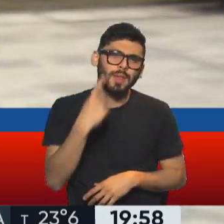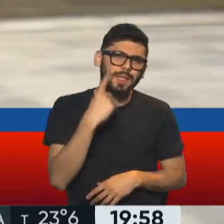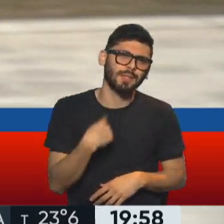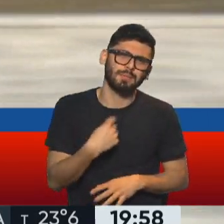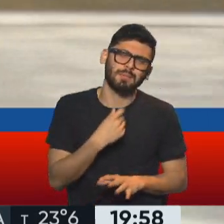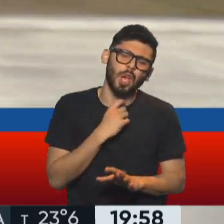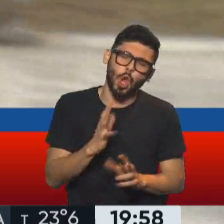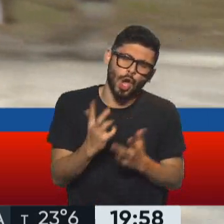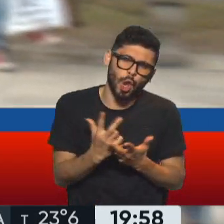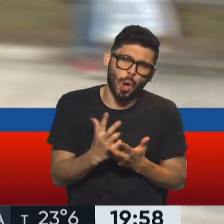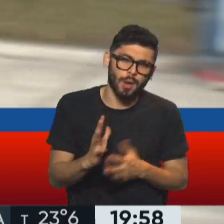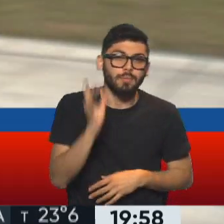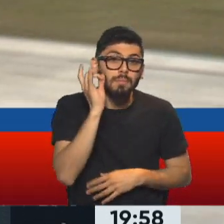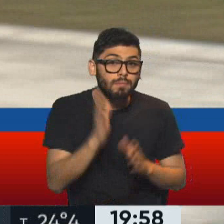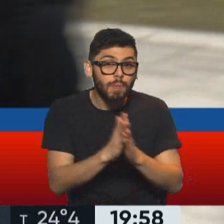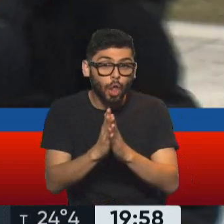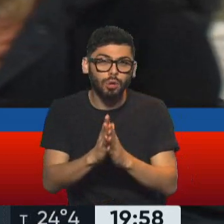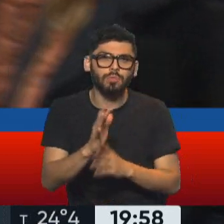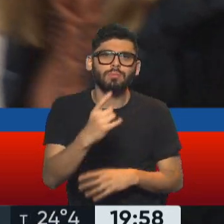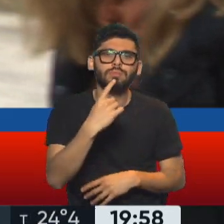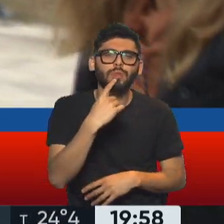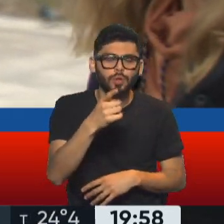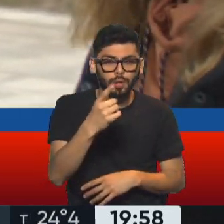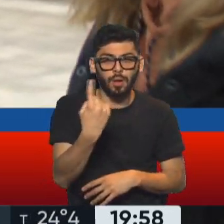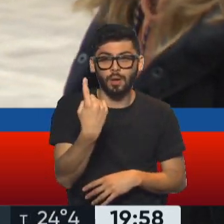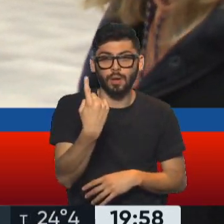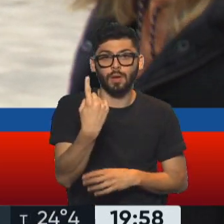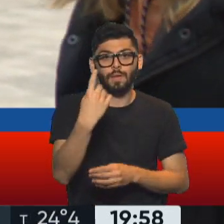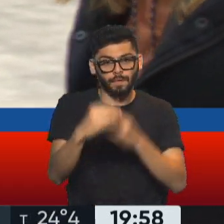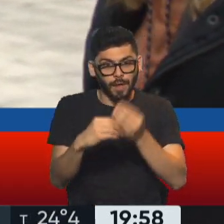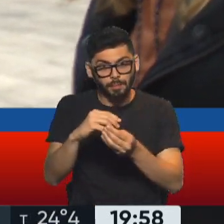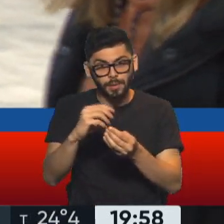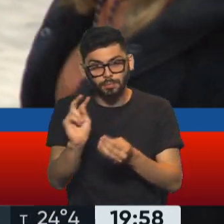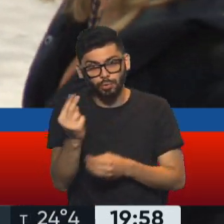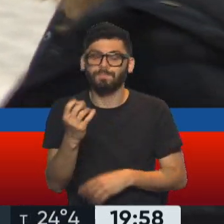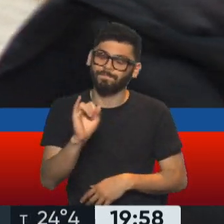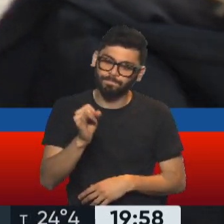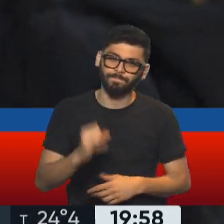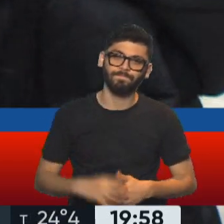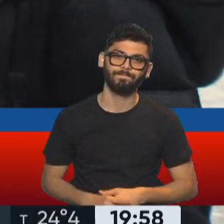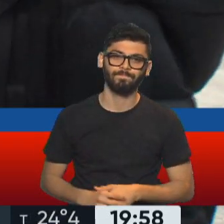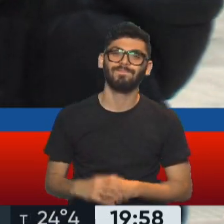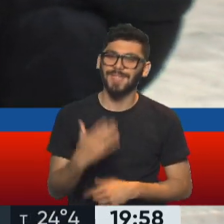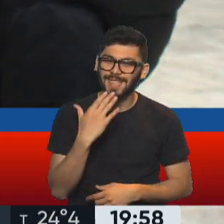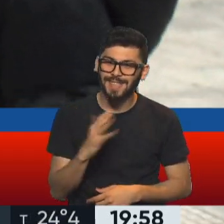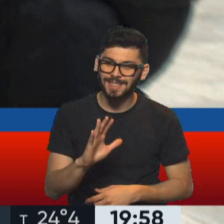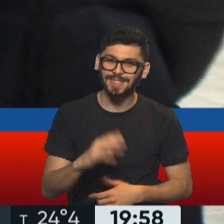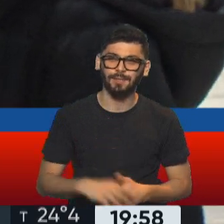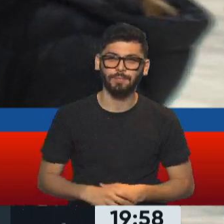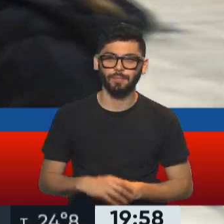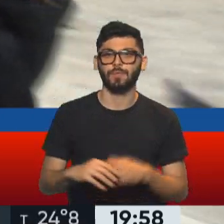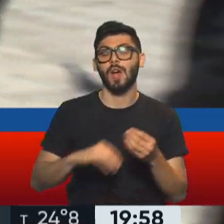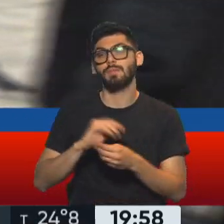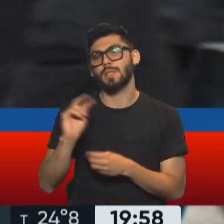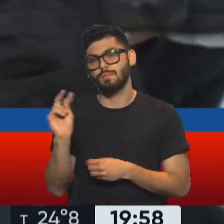evitarlo. Discúlpame, en consulta, ¿tuviste algún familiar que perdiste en COVID? Sí. Sí. Te agradezco. Tenemos familiares y